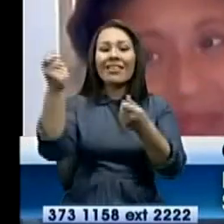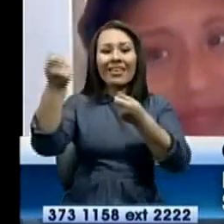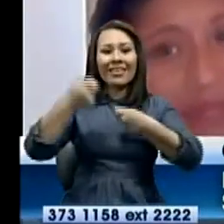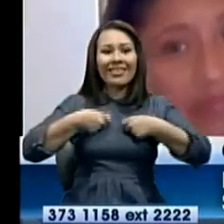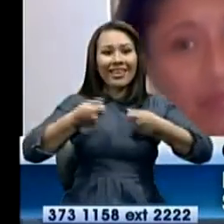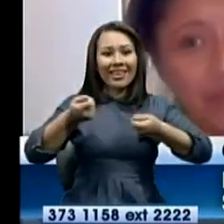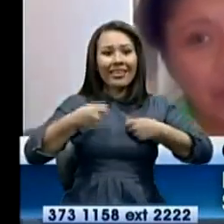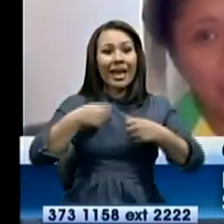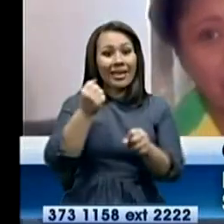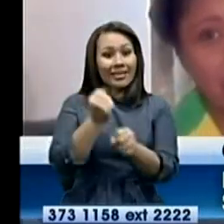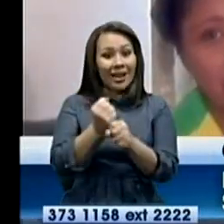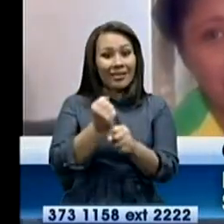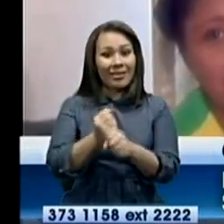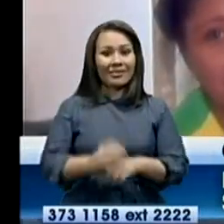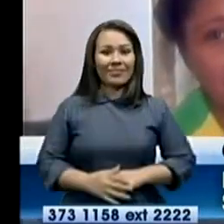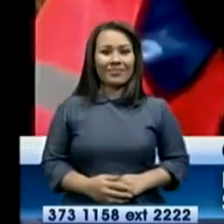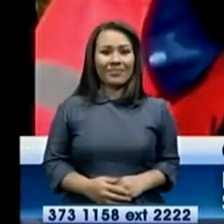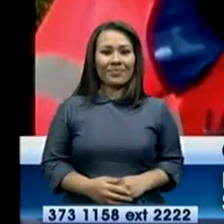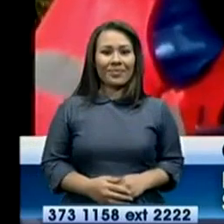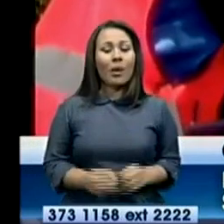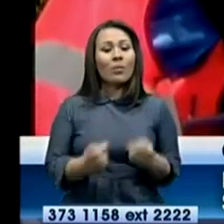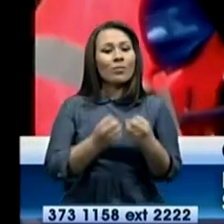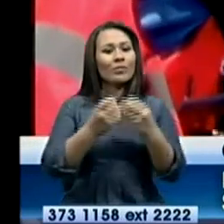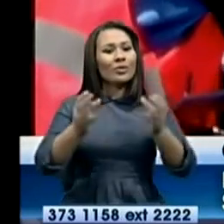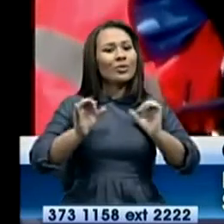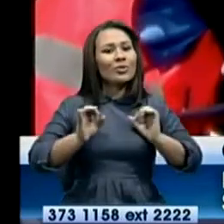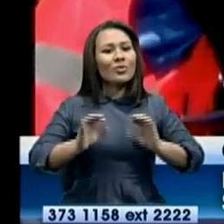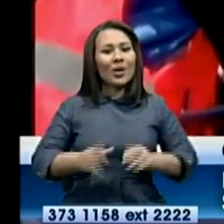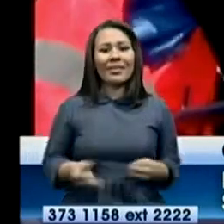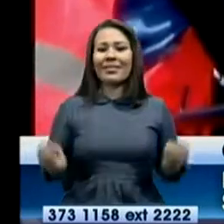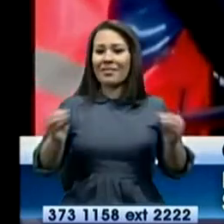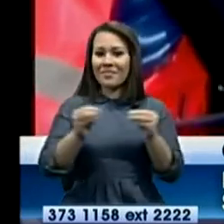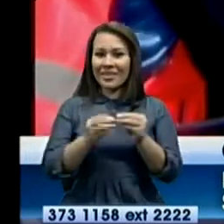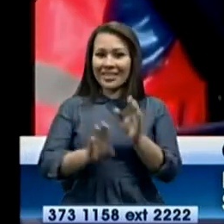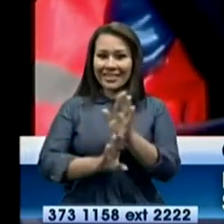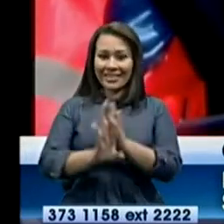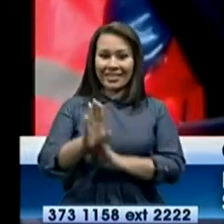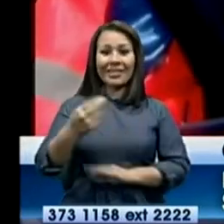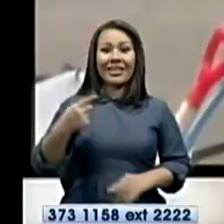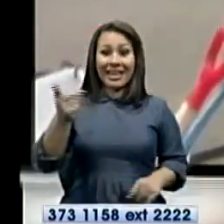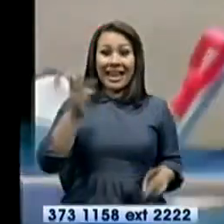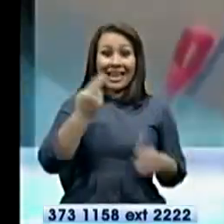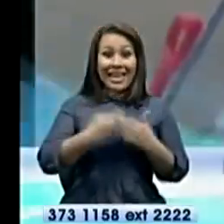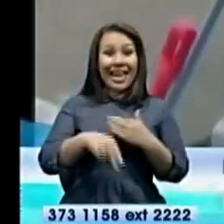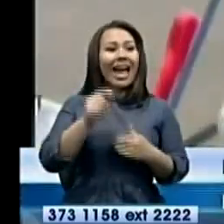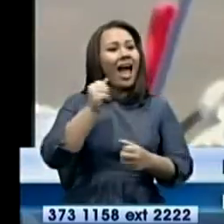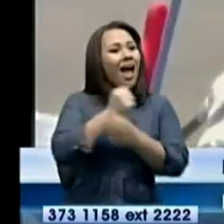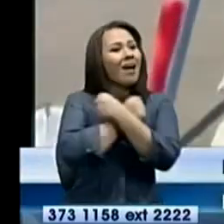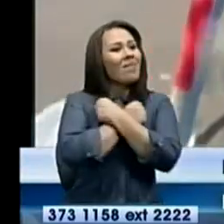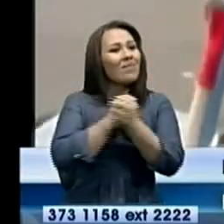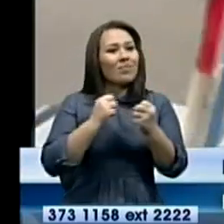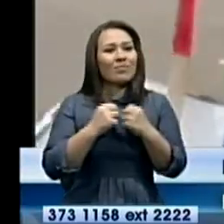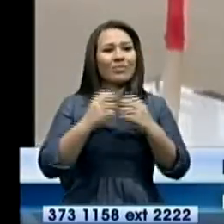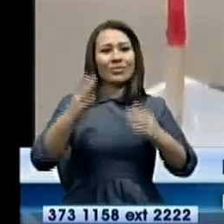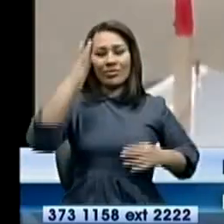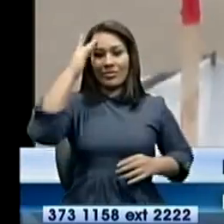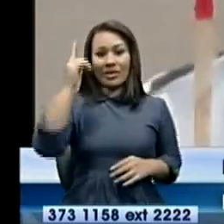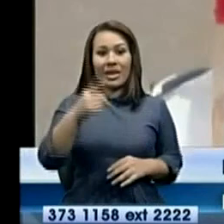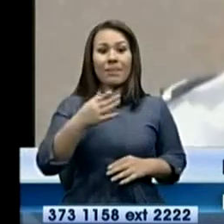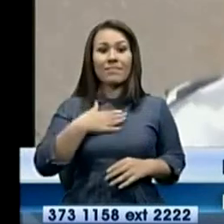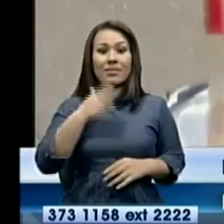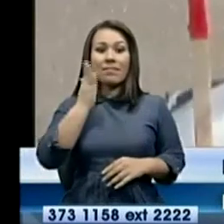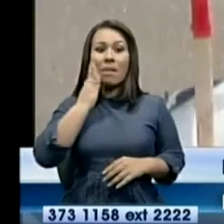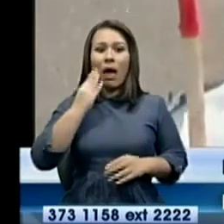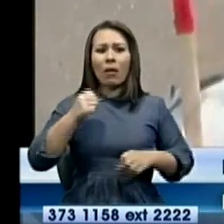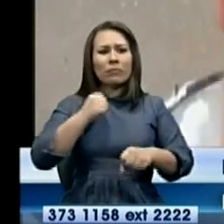por tener trabajo. Mil bendiciones y que siga adelante. Nosotros la amamos mucho porque se ha sacrificado bastante,